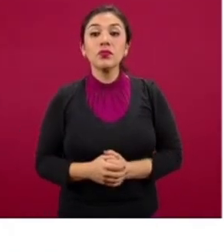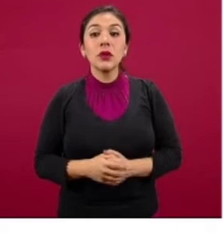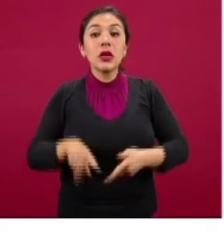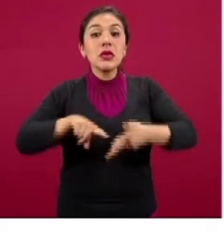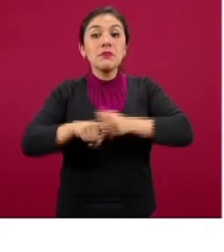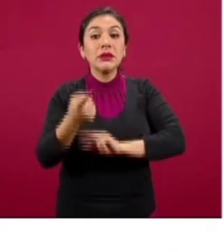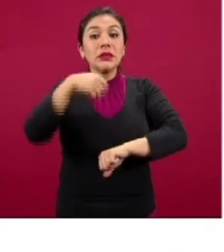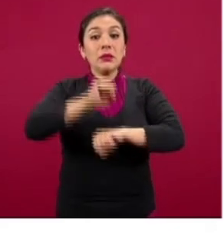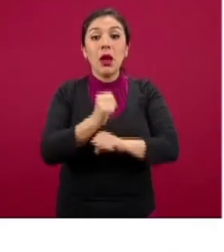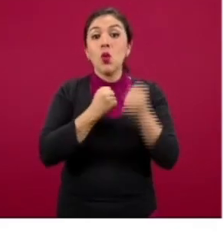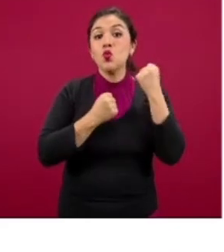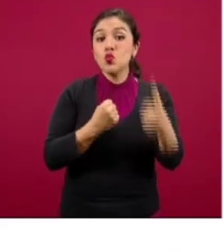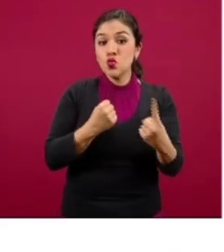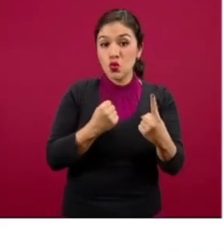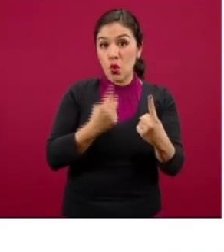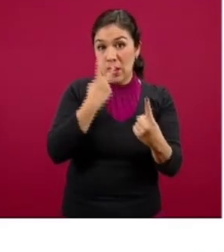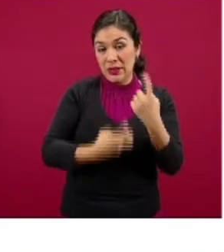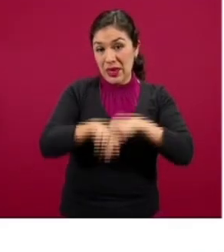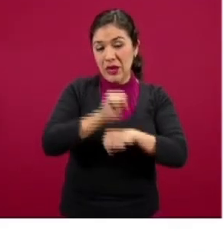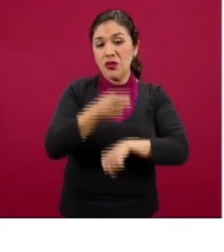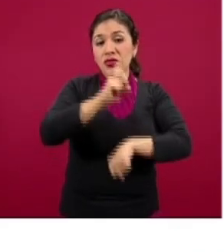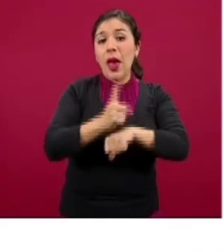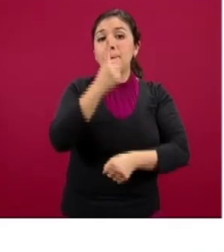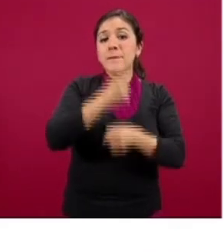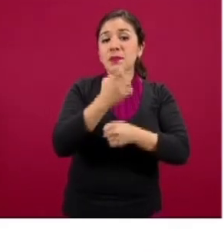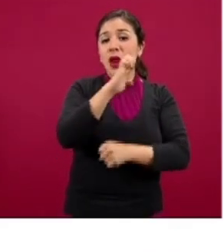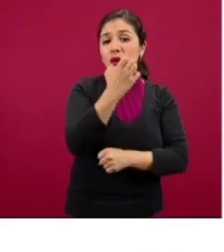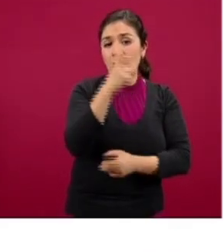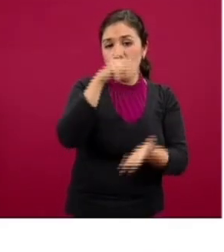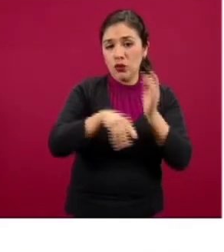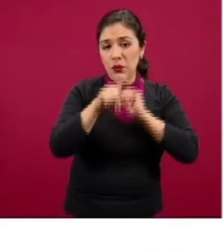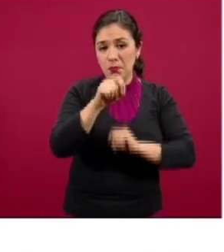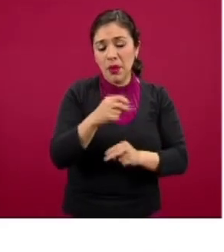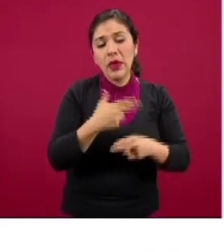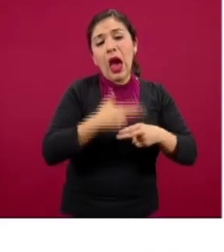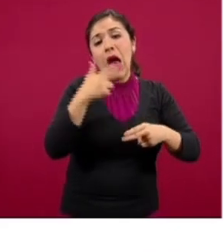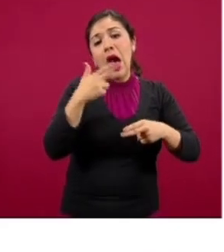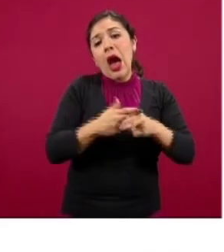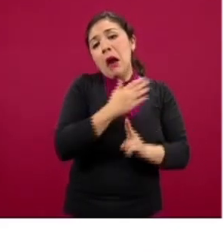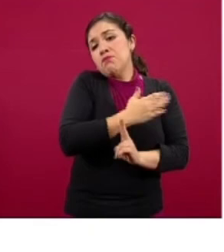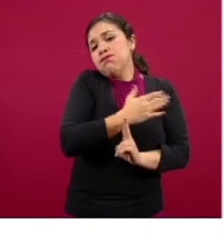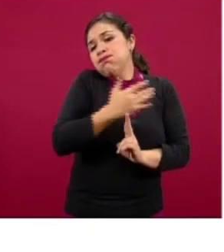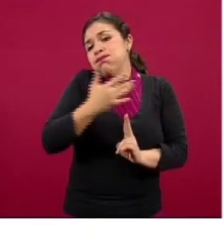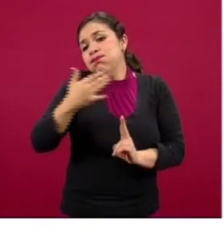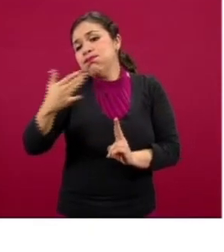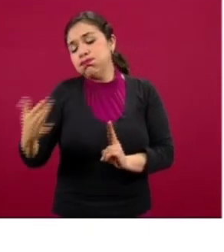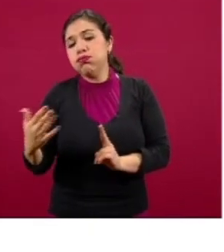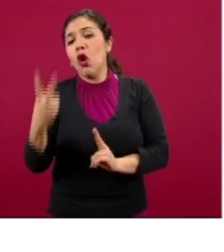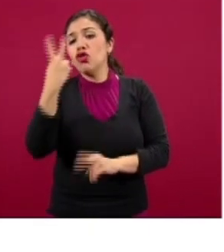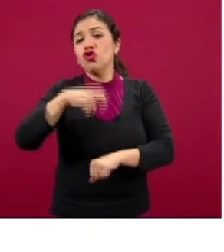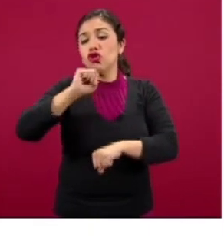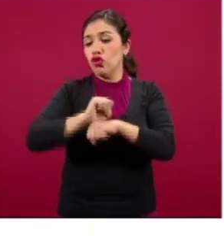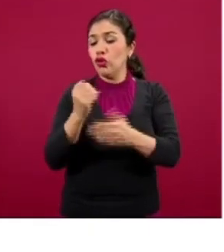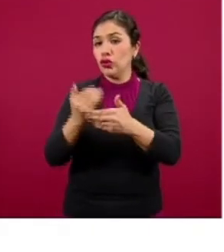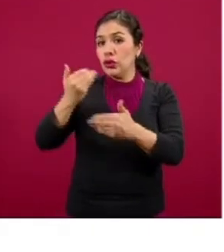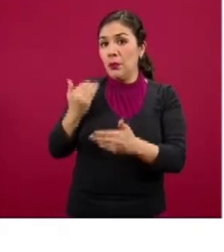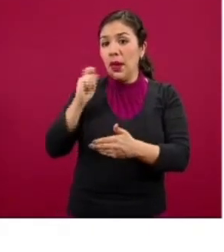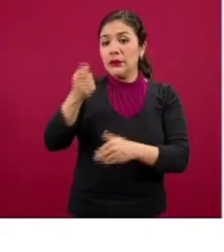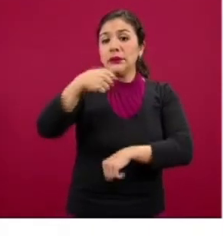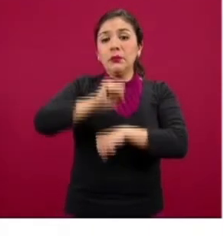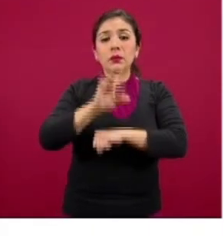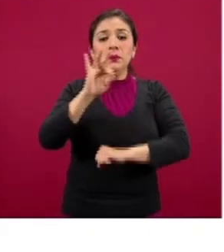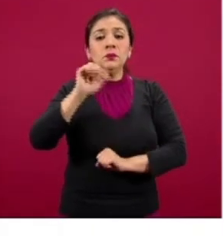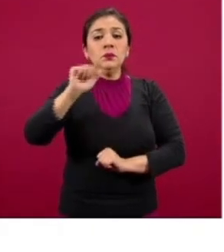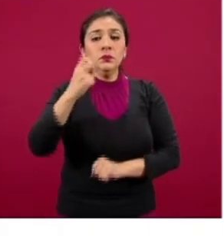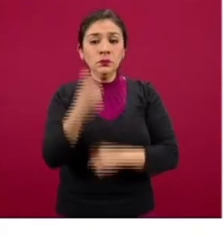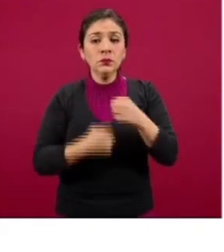Empieza en la semana 1 del año, el 1 de enero de 2020, y está acotada a hace 2 semanas, en la semana